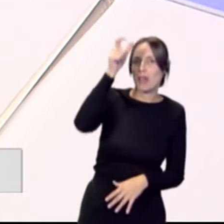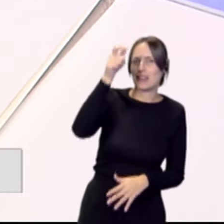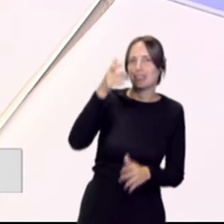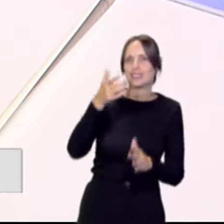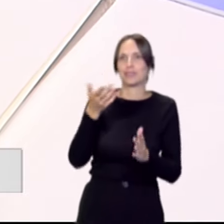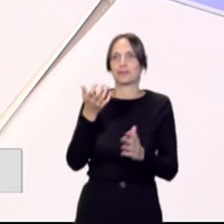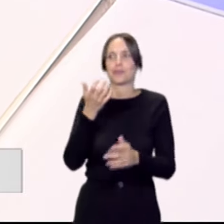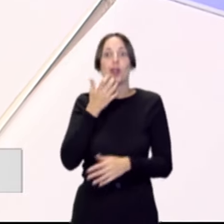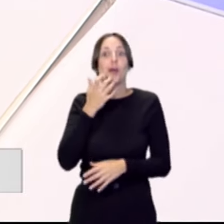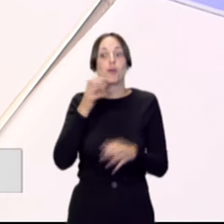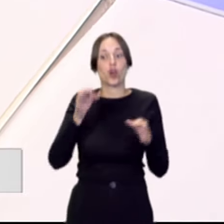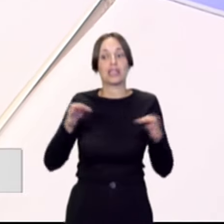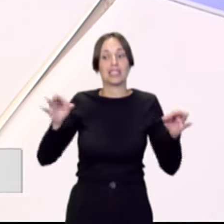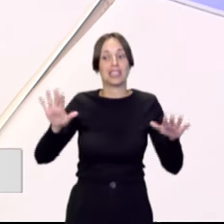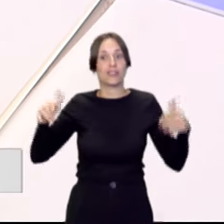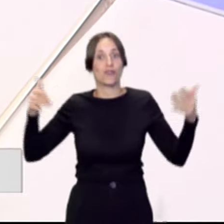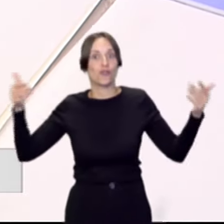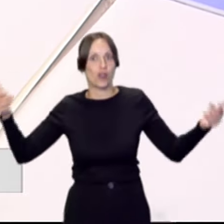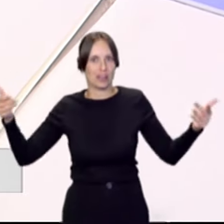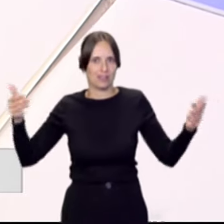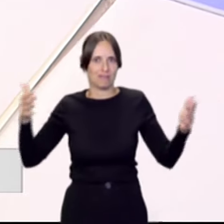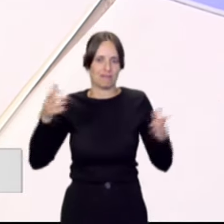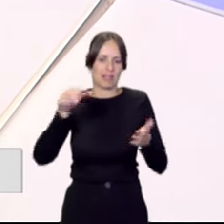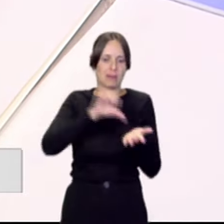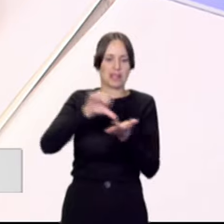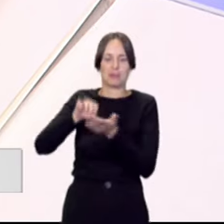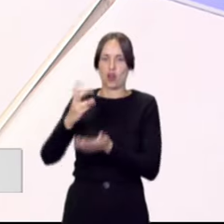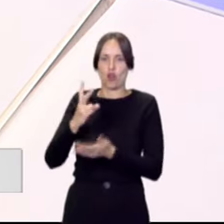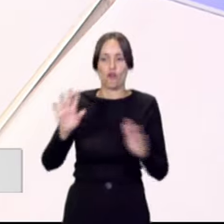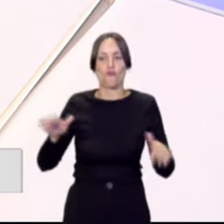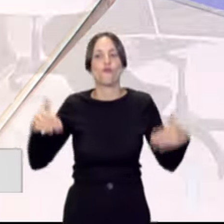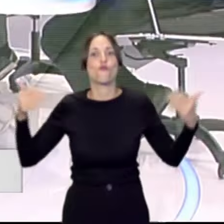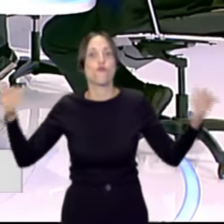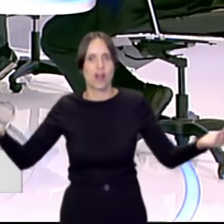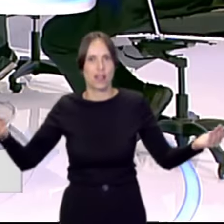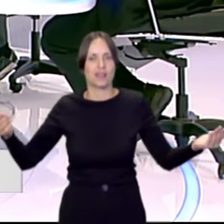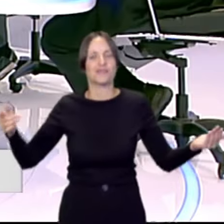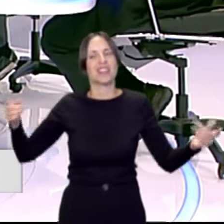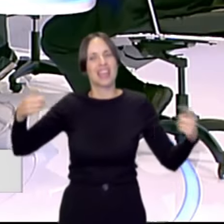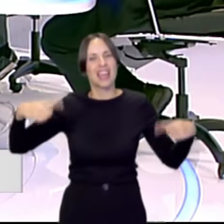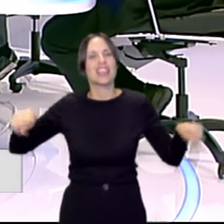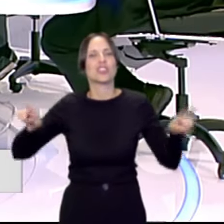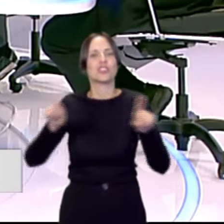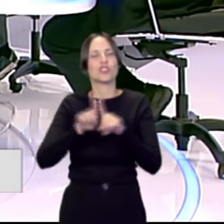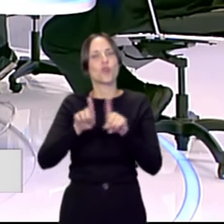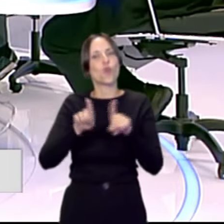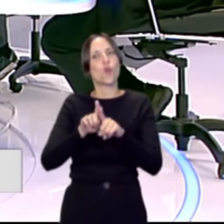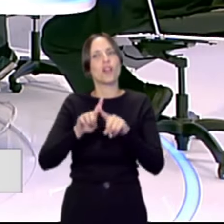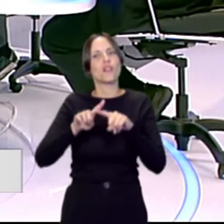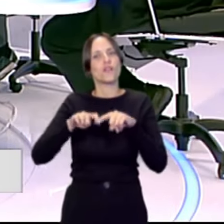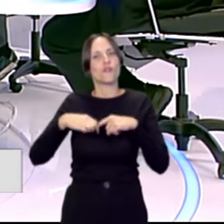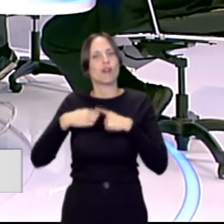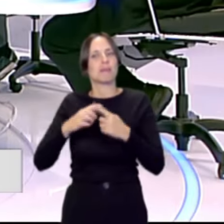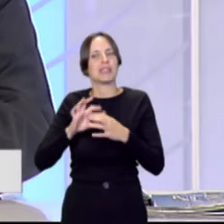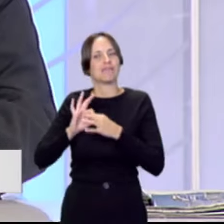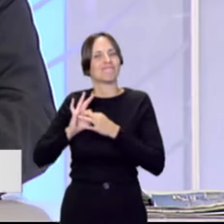son las de las islas periféricas, las islas menores, son más hospitalarias, tienen un sentido de la